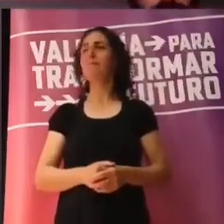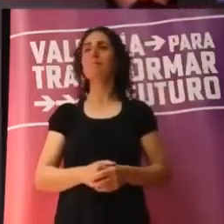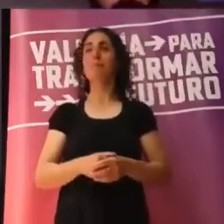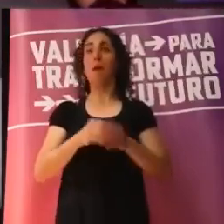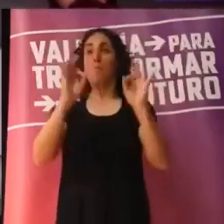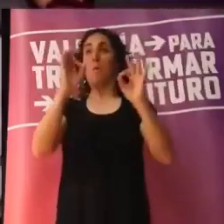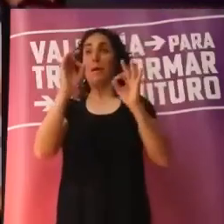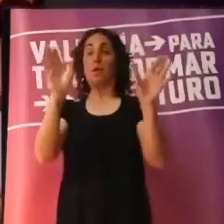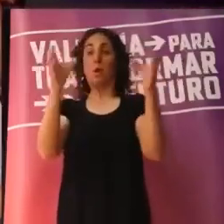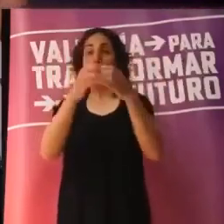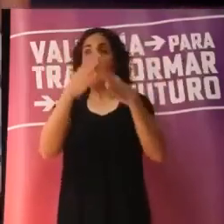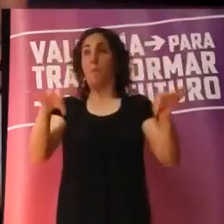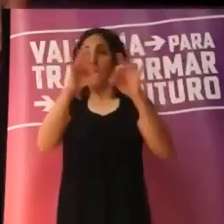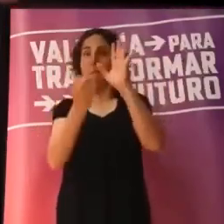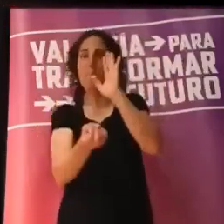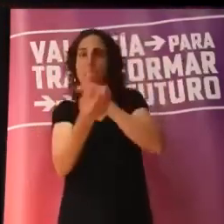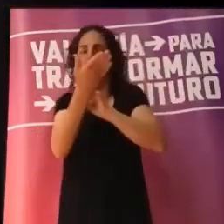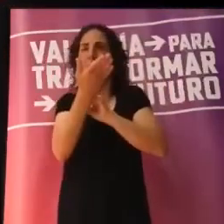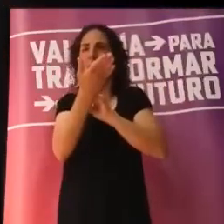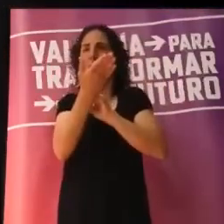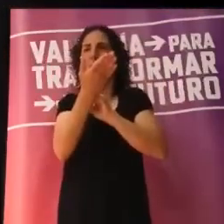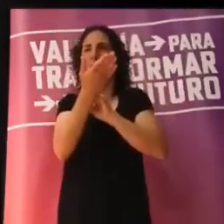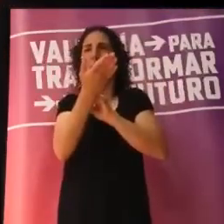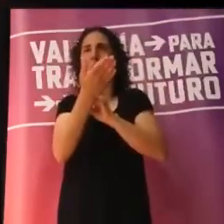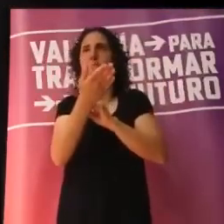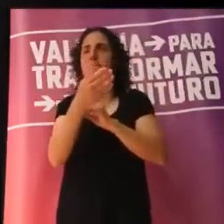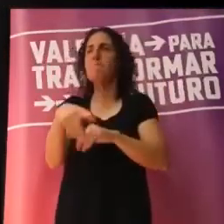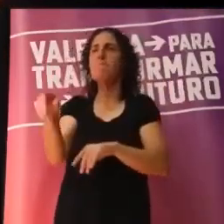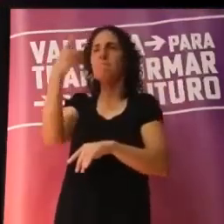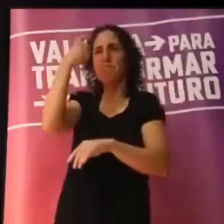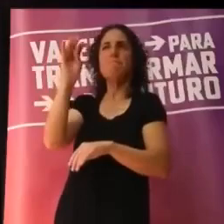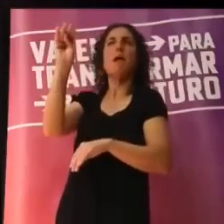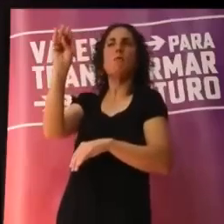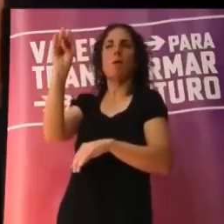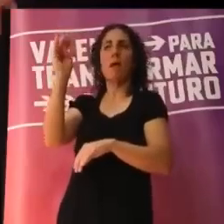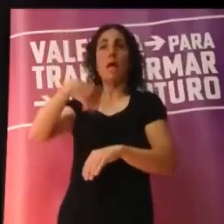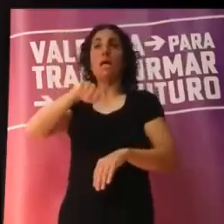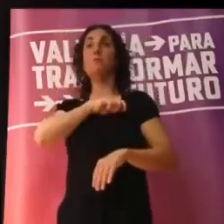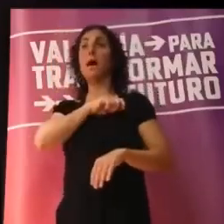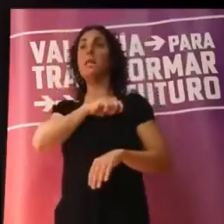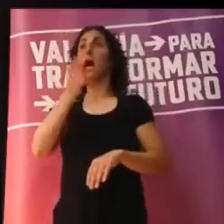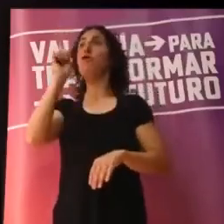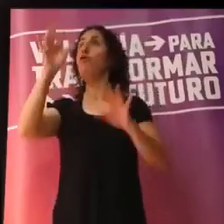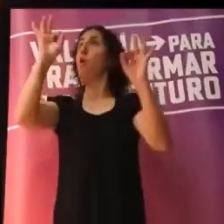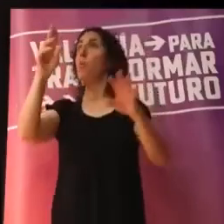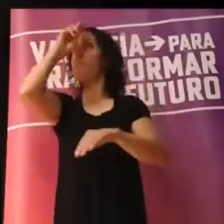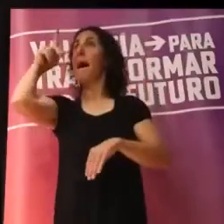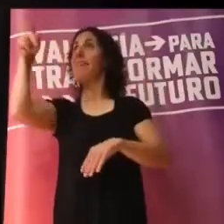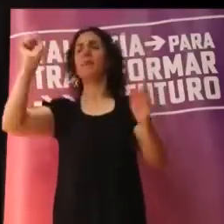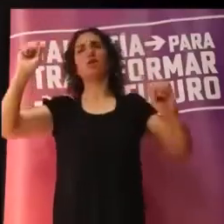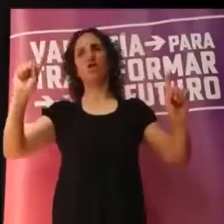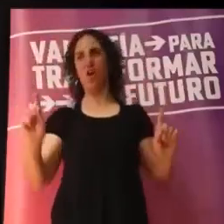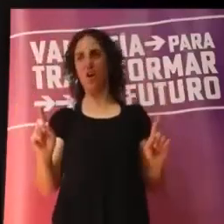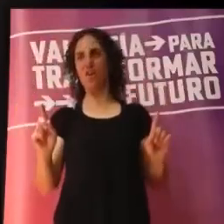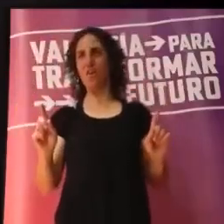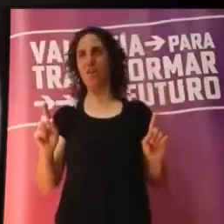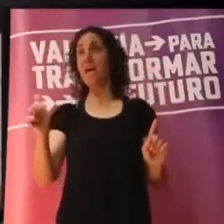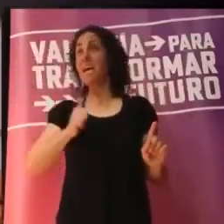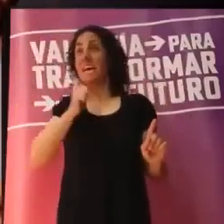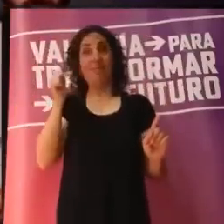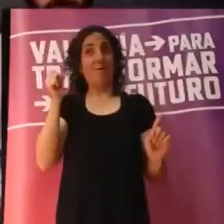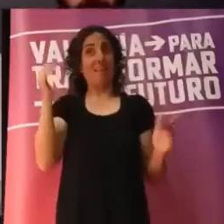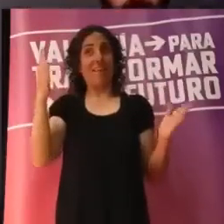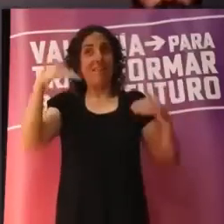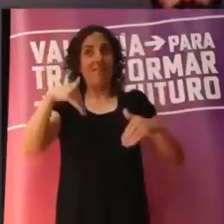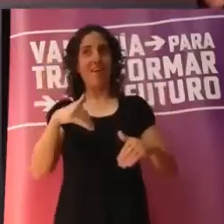es un recordatorio permanente de que España no es Madrid. No es casual que los mejores resultados